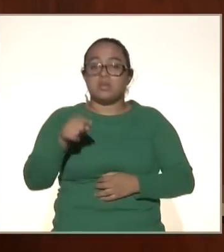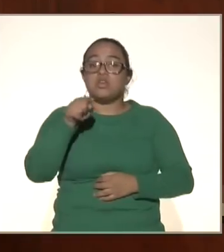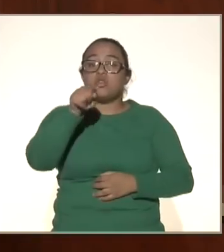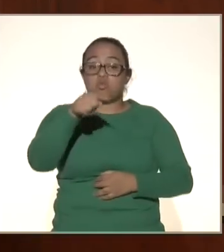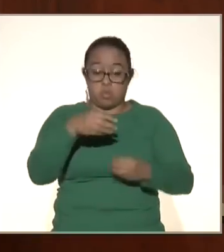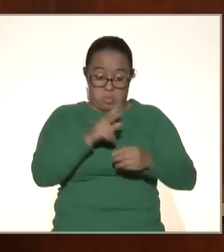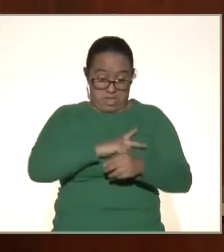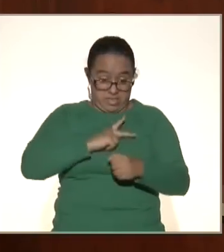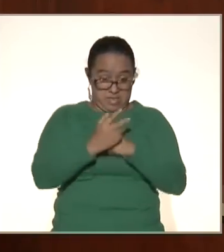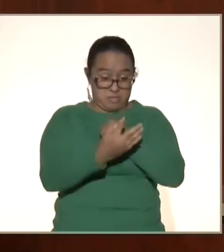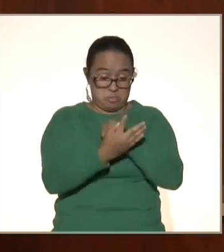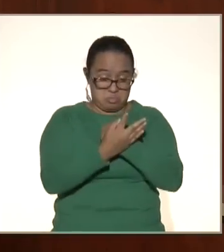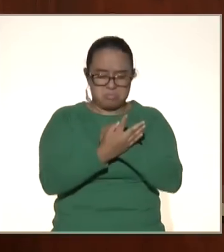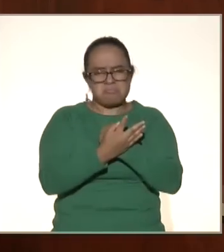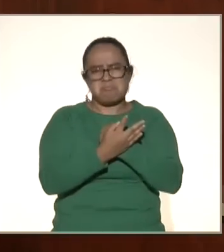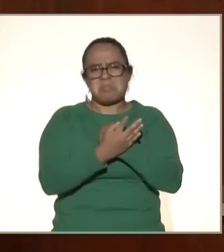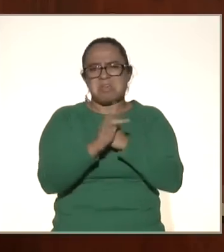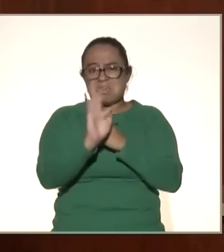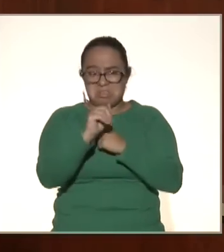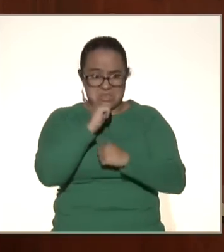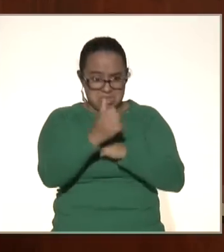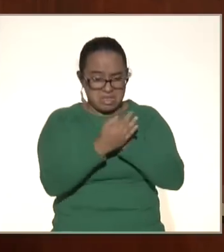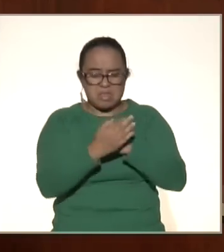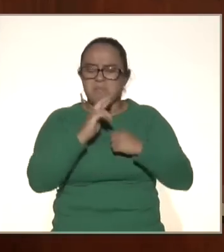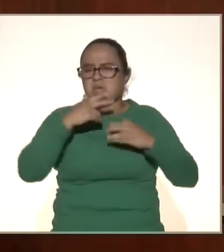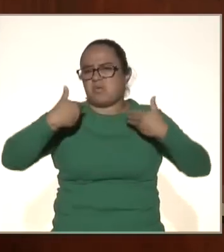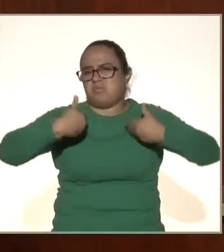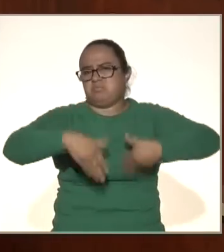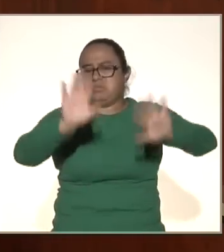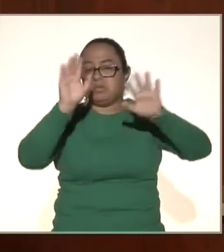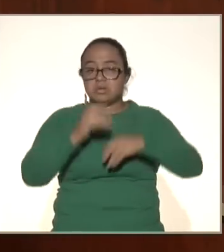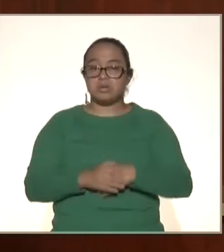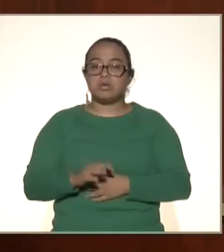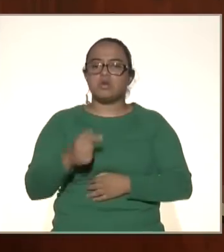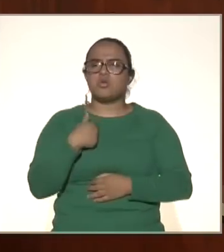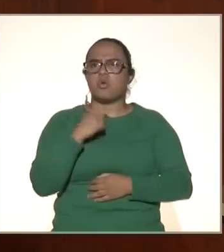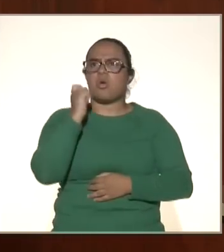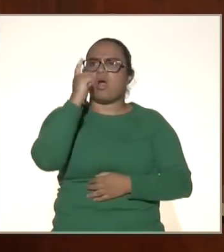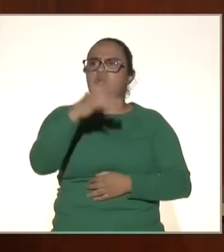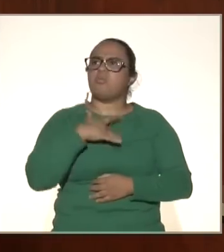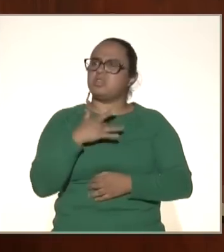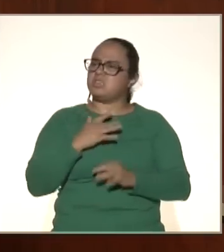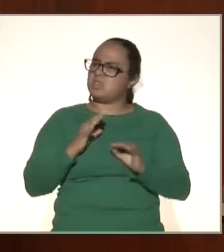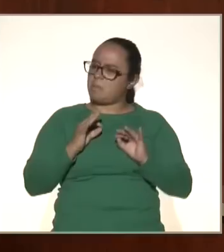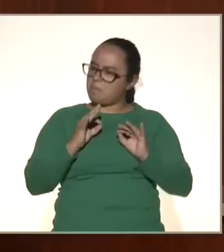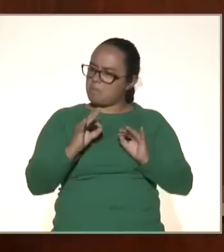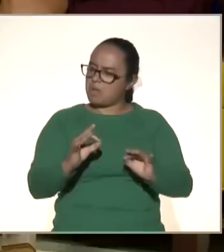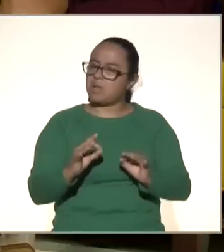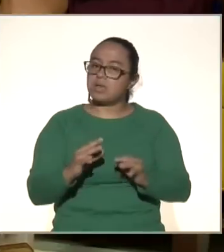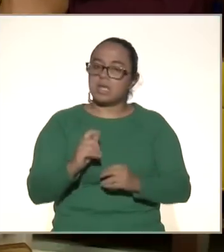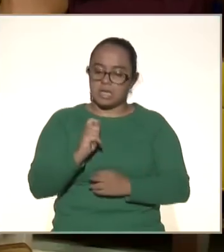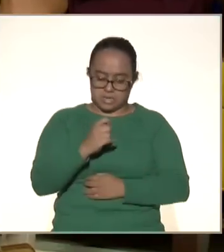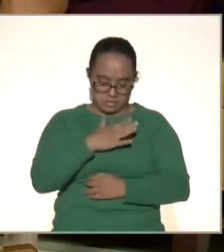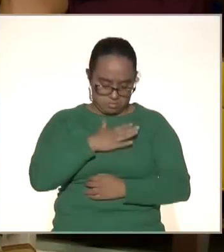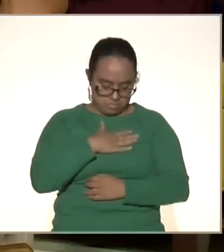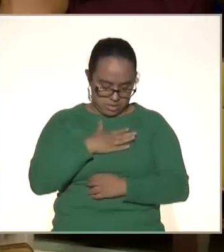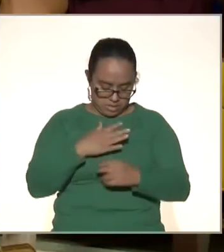nada. Sí. Si algo te deja una satisfacción, lo que tú quieras, es perdonar.